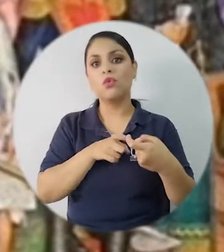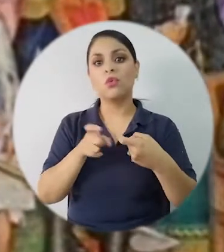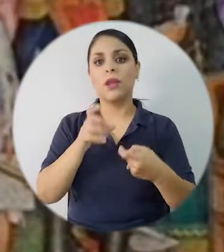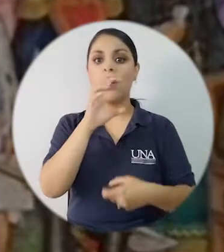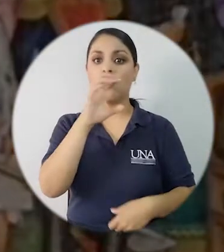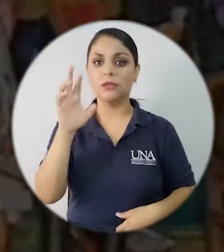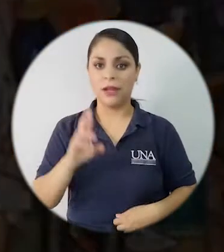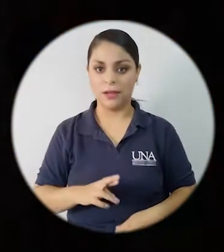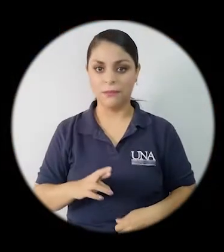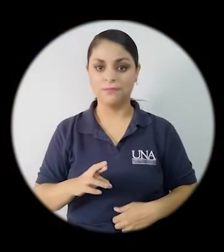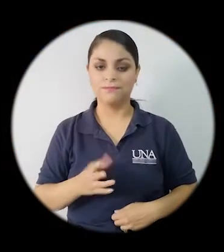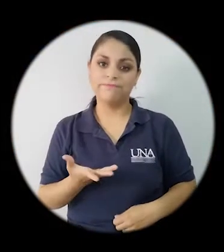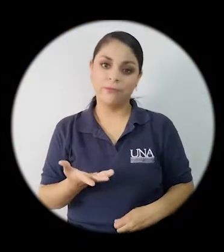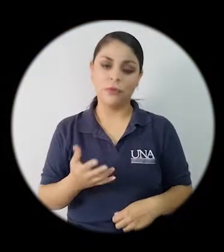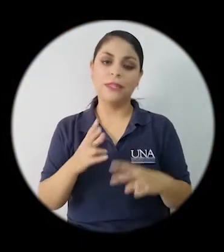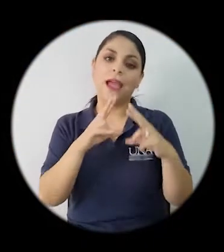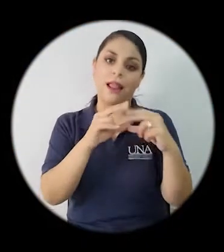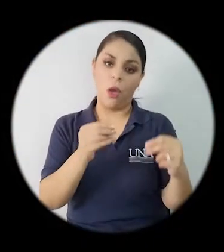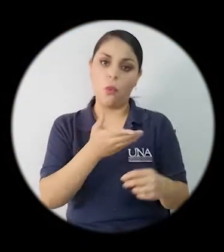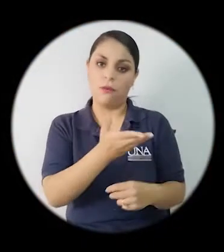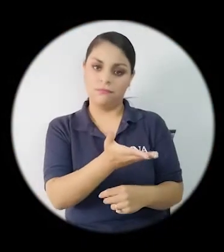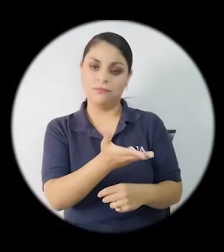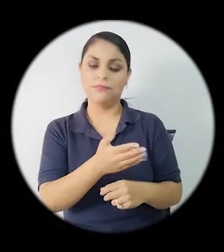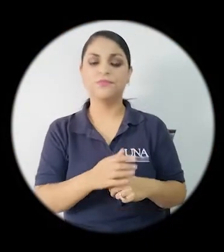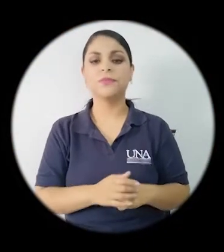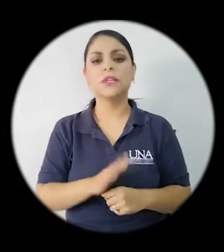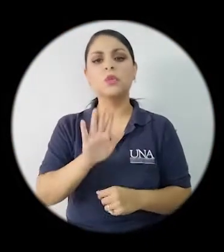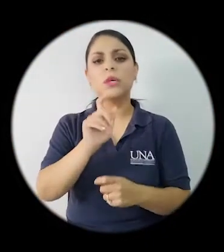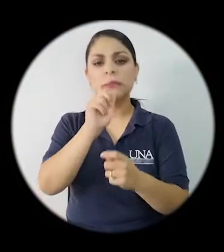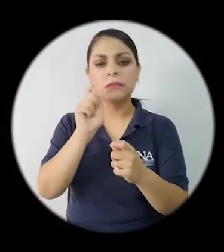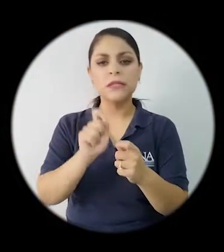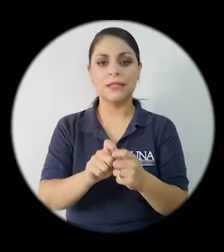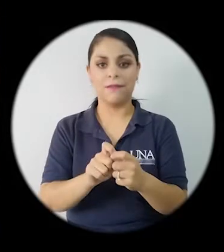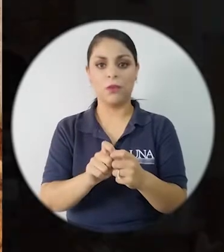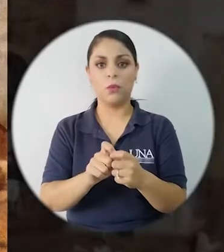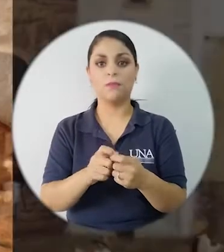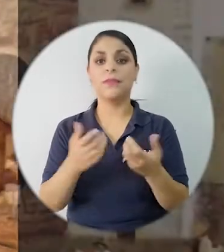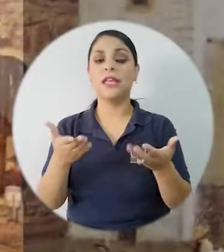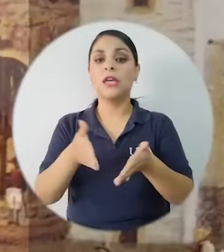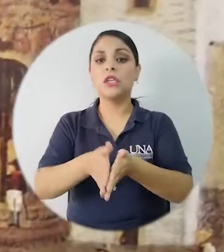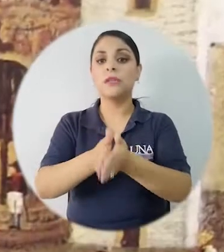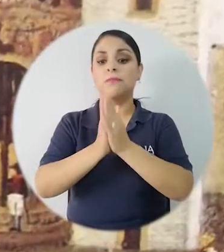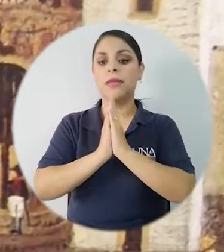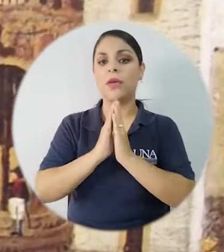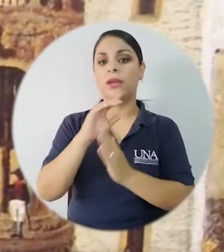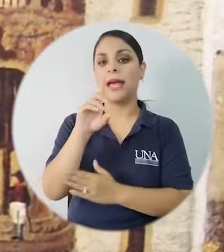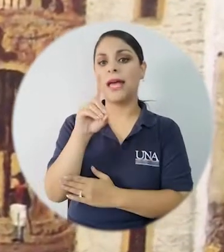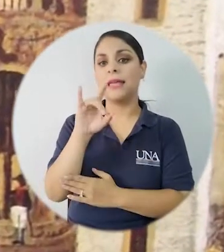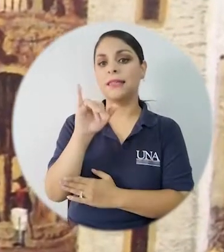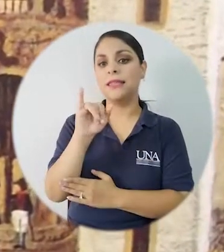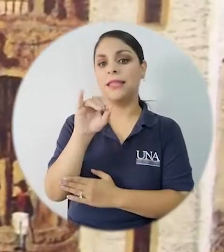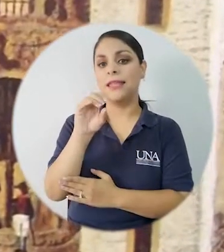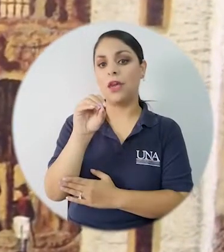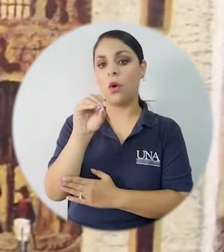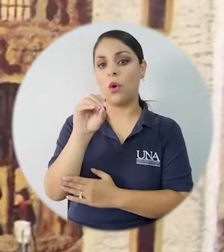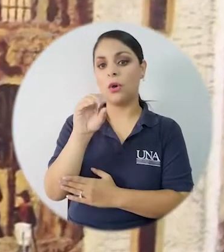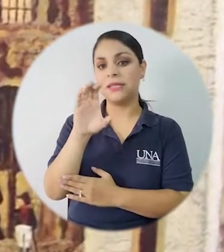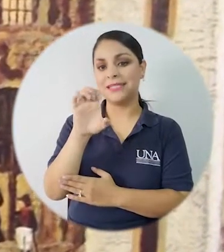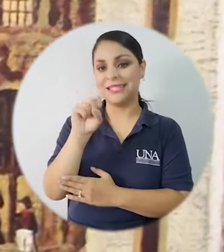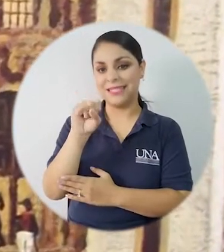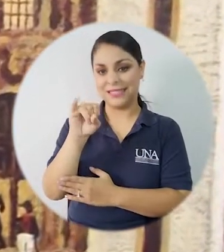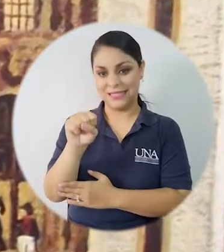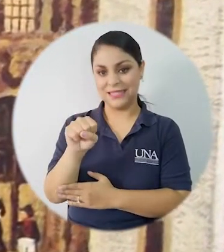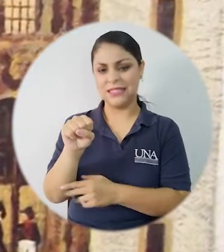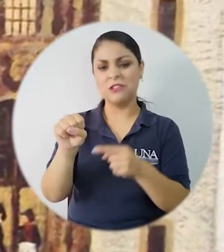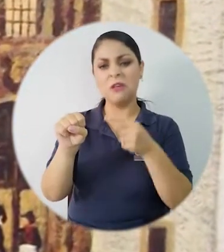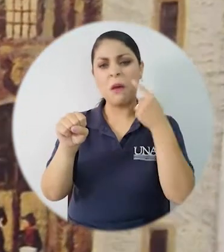que controlan Costa Rica, por ejemplo, el caso de Nicaragua. Y lo pongo en un caso específico, la solicitud de una diócesis, que pareciera que es